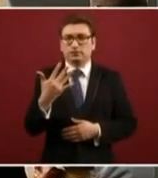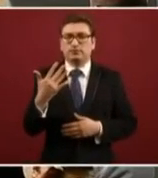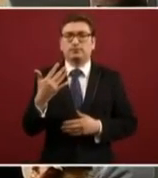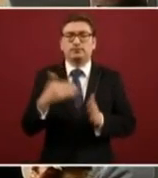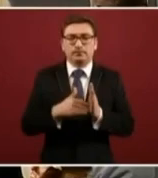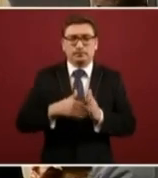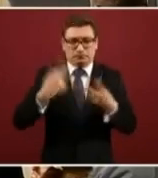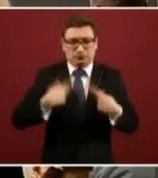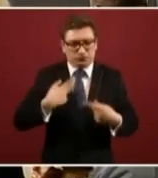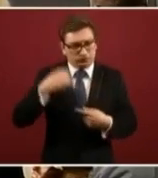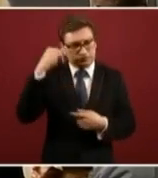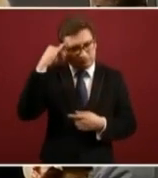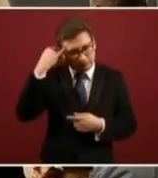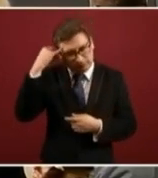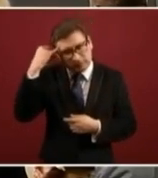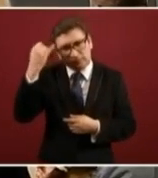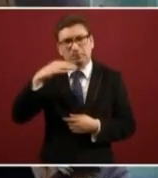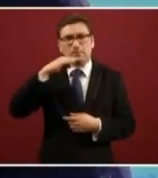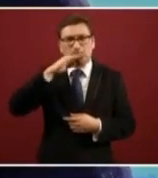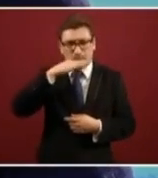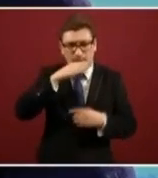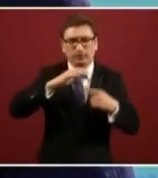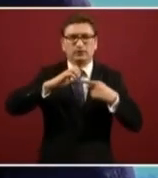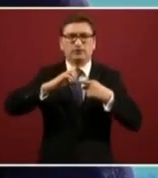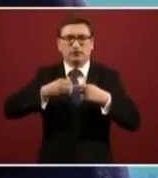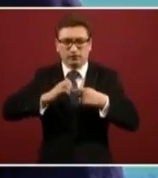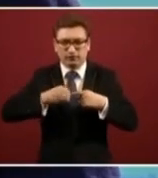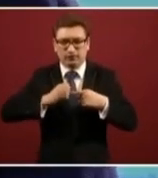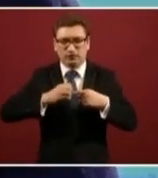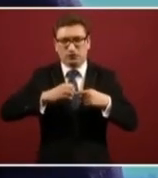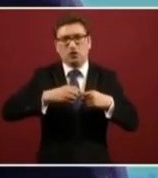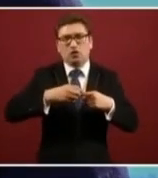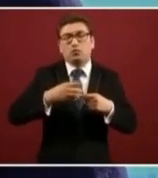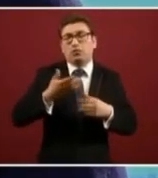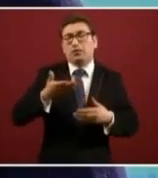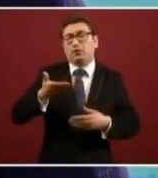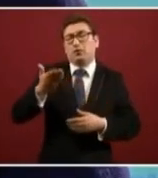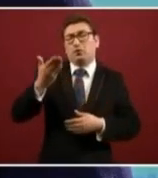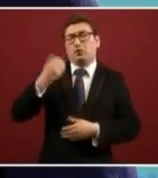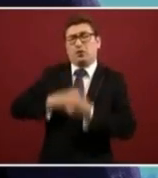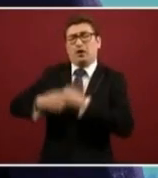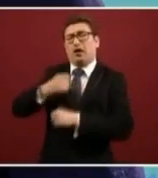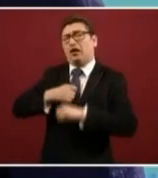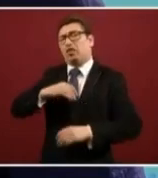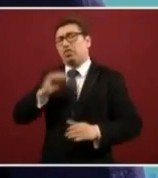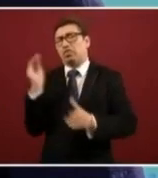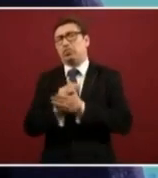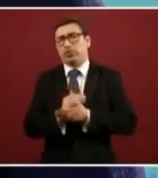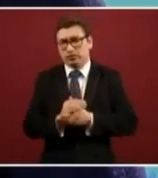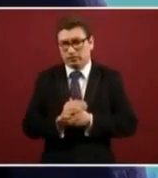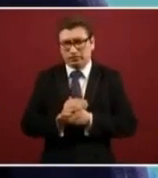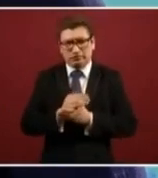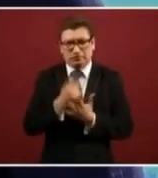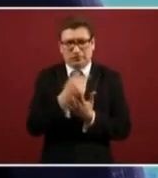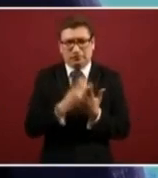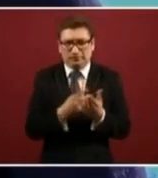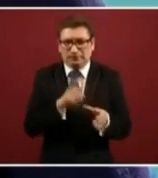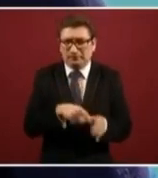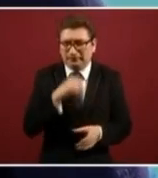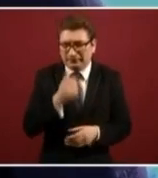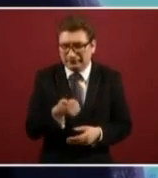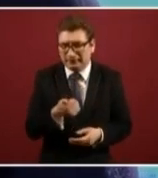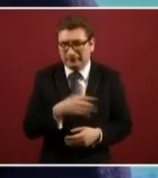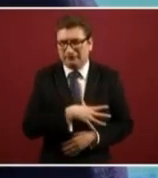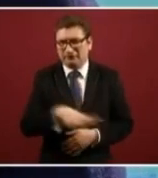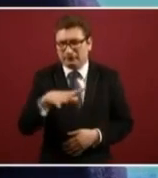productores indígenas de maíz y frijol que habían estado excluidos por décadas de este tipo de apoyos. Y esto